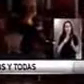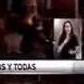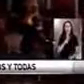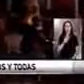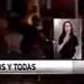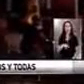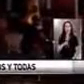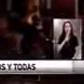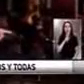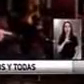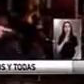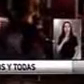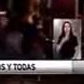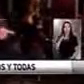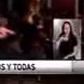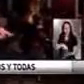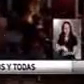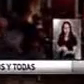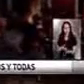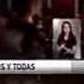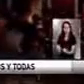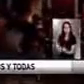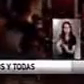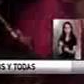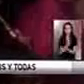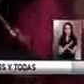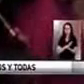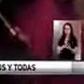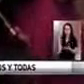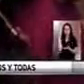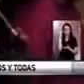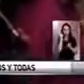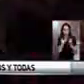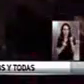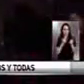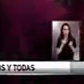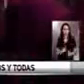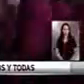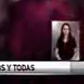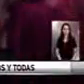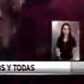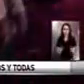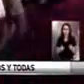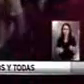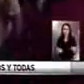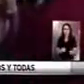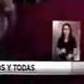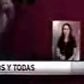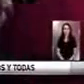de Cataño. Aquí las clases son gratis. ¿Y dice?